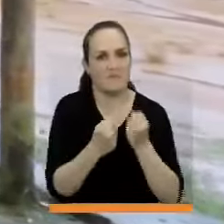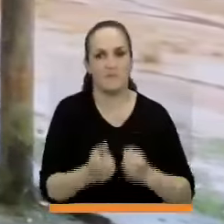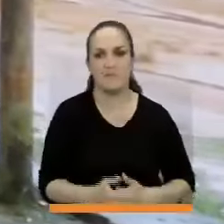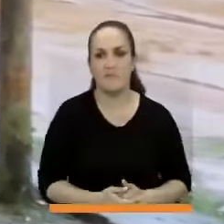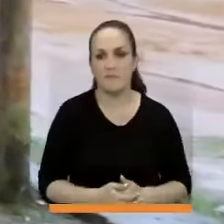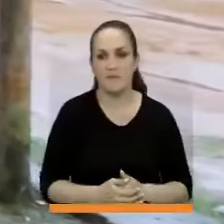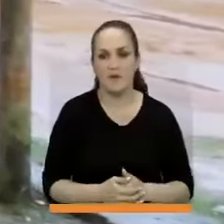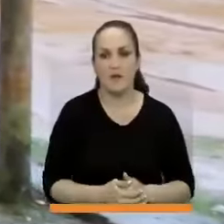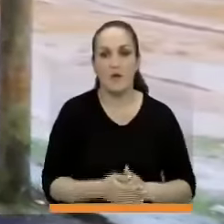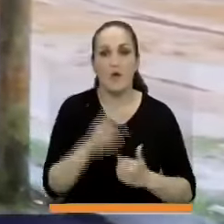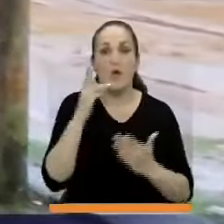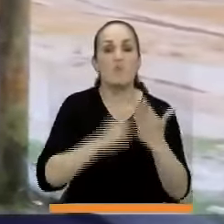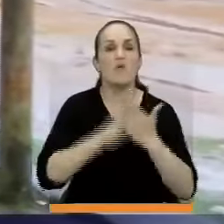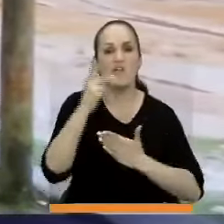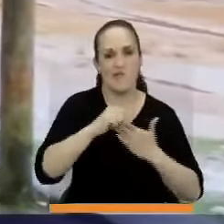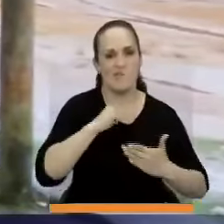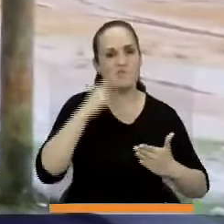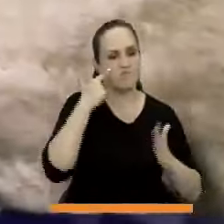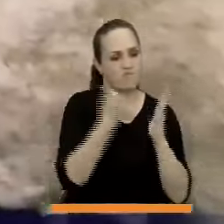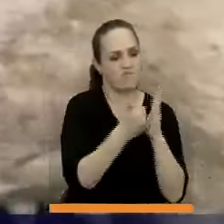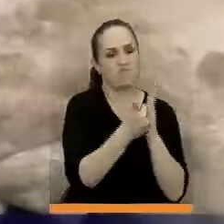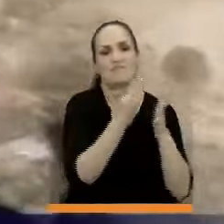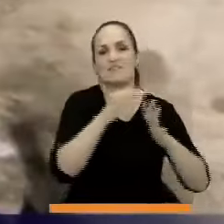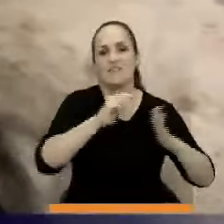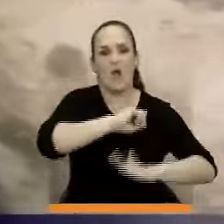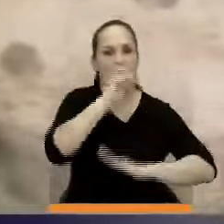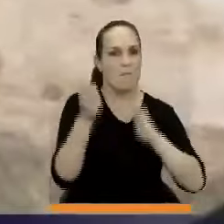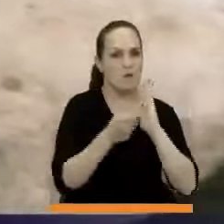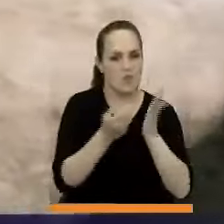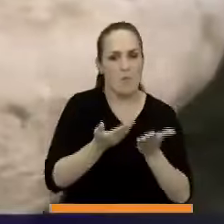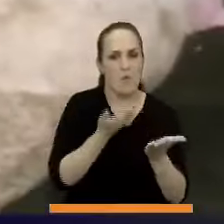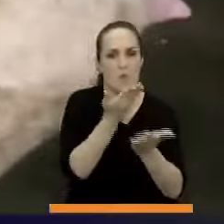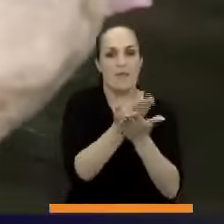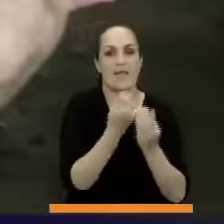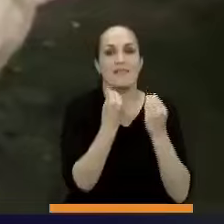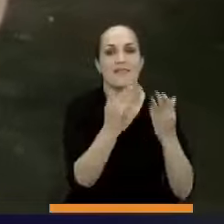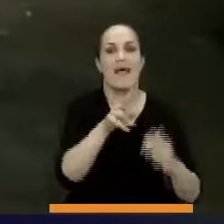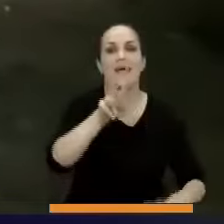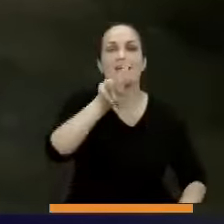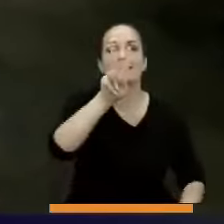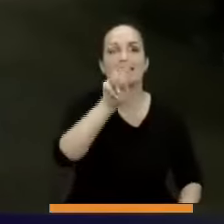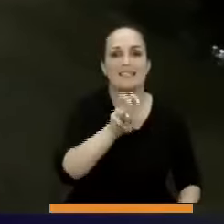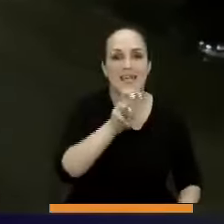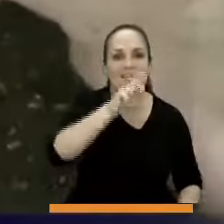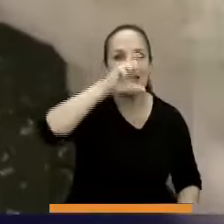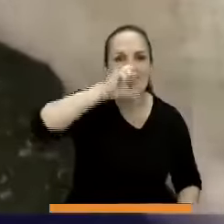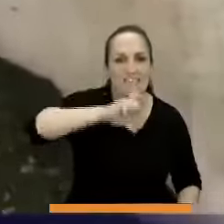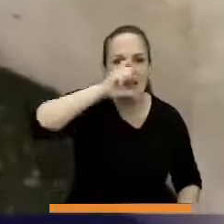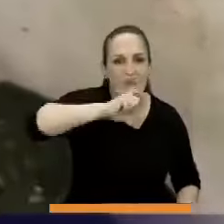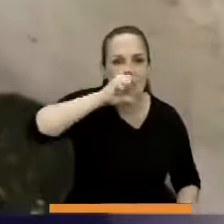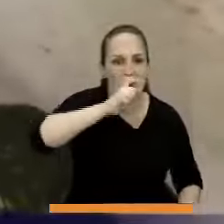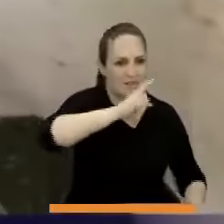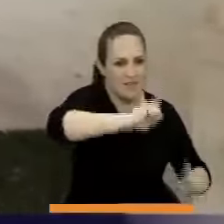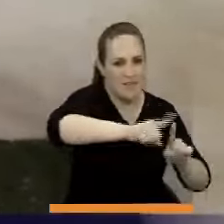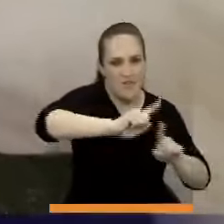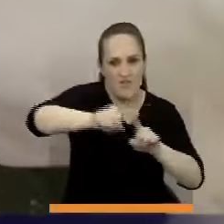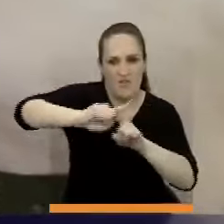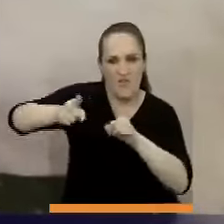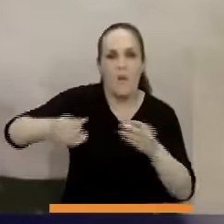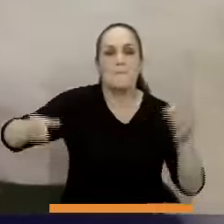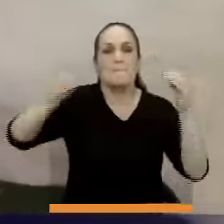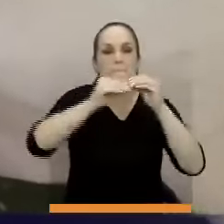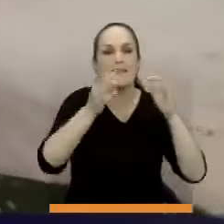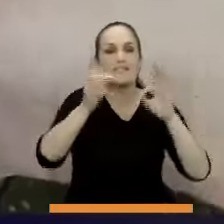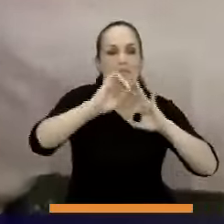El proyecto contempla una apuesta integral en la que, además de la entrega de 7 cerdos por familia y la construcción de porquerizas, se pondrá en marcha un